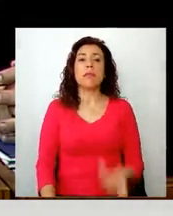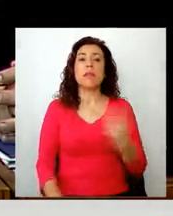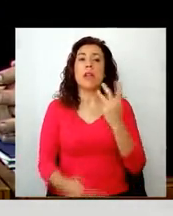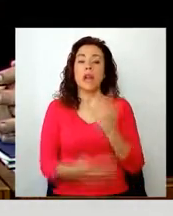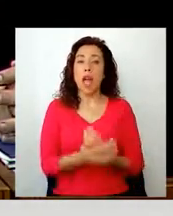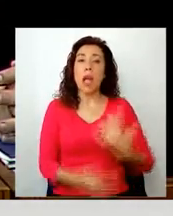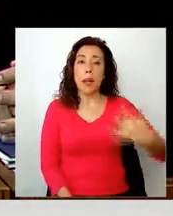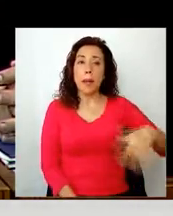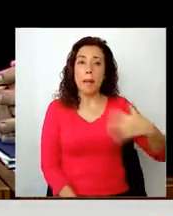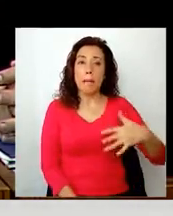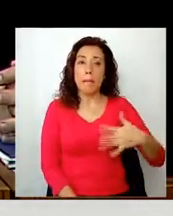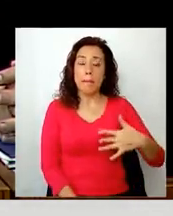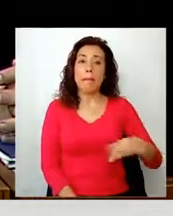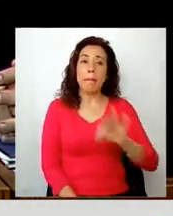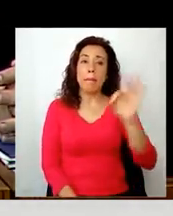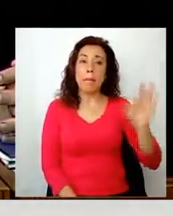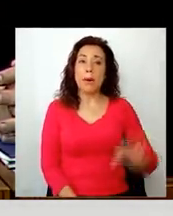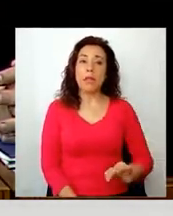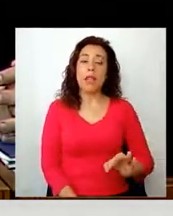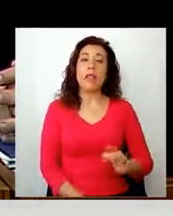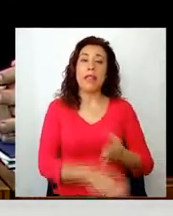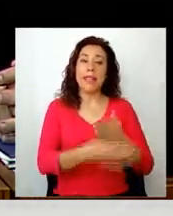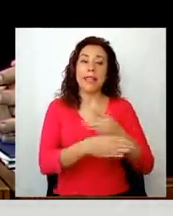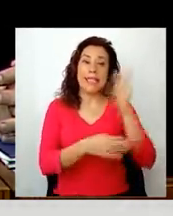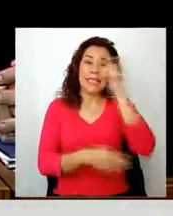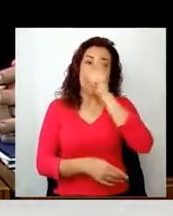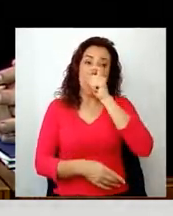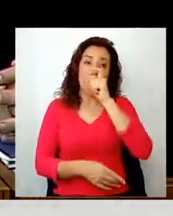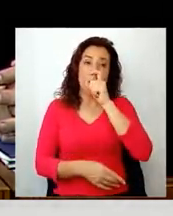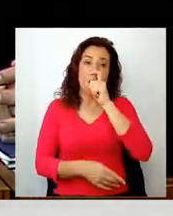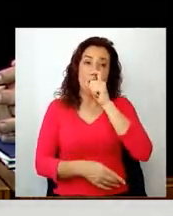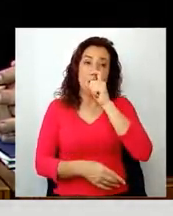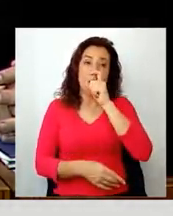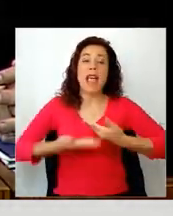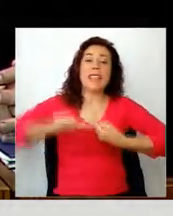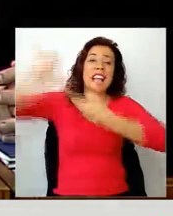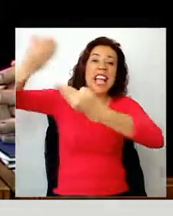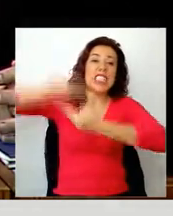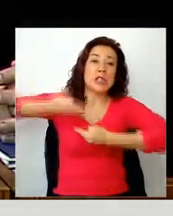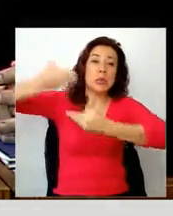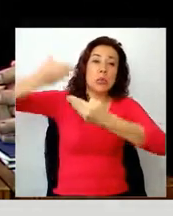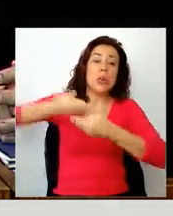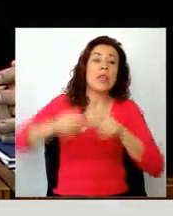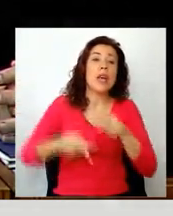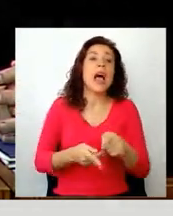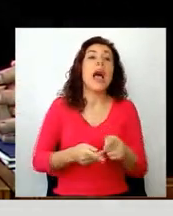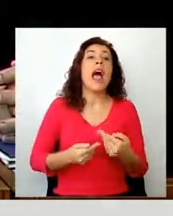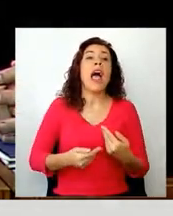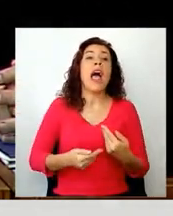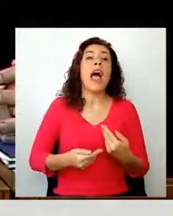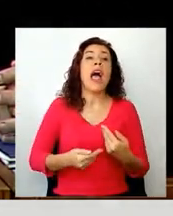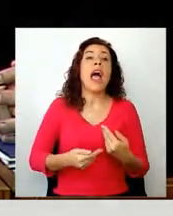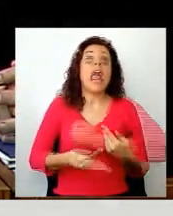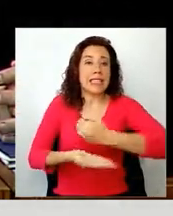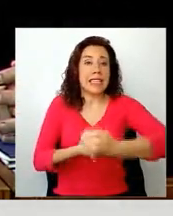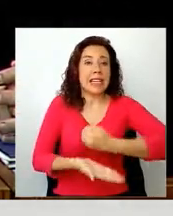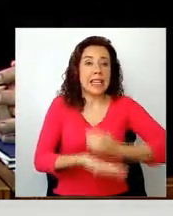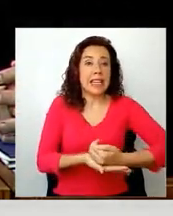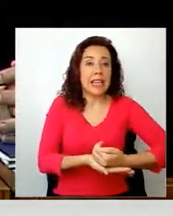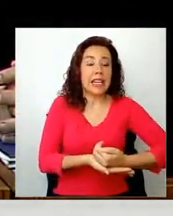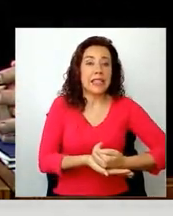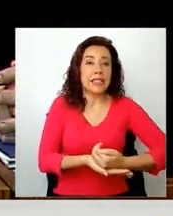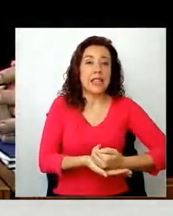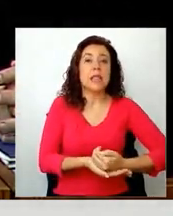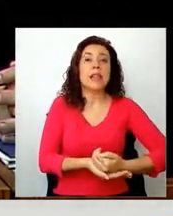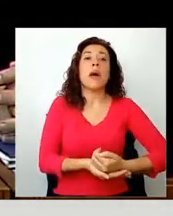porcentaje de los salmones que se terminan exportando y que están generando ingresos y riqueza para el país